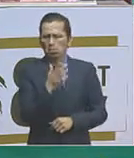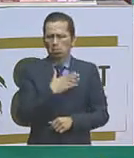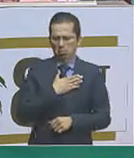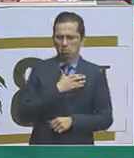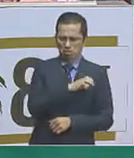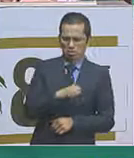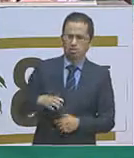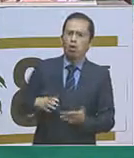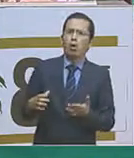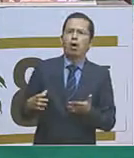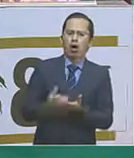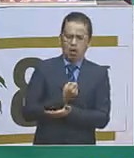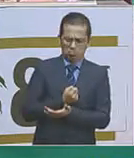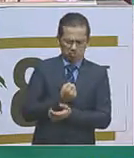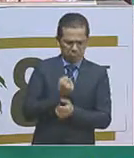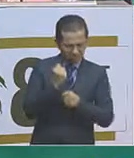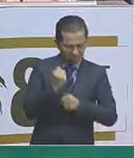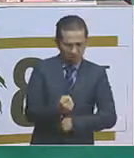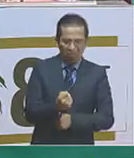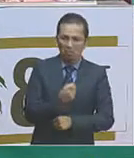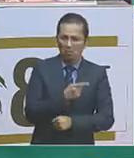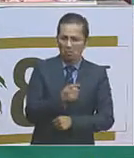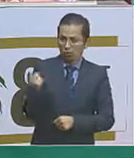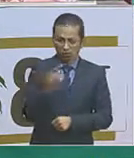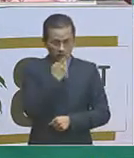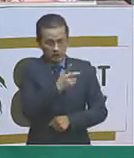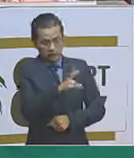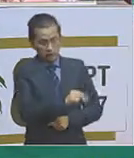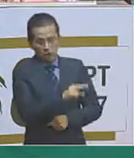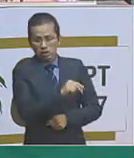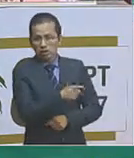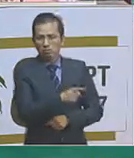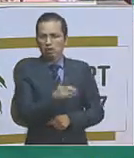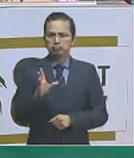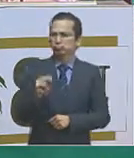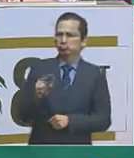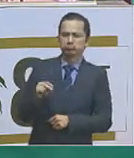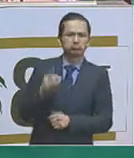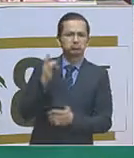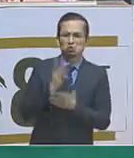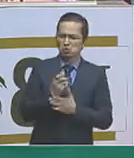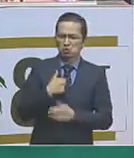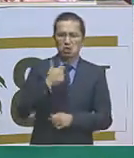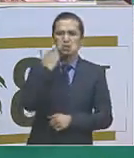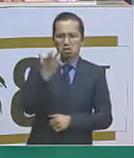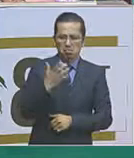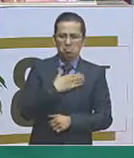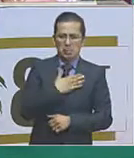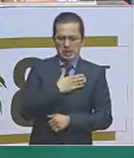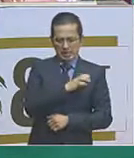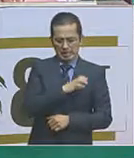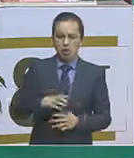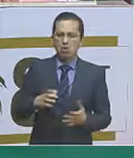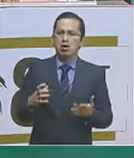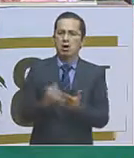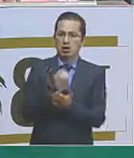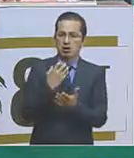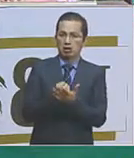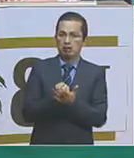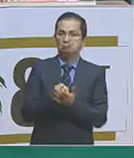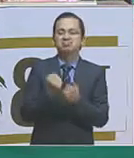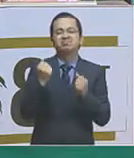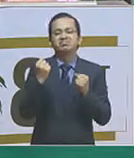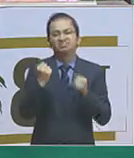y que no aceptan ningún argumento más que el escuchar que su candidato ganó es probable que veamos